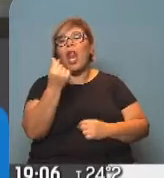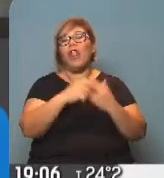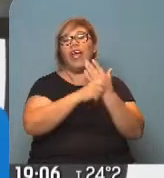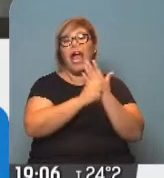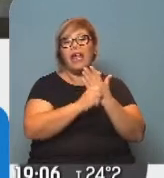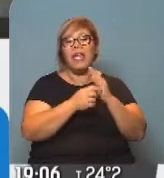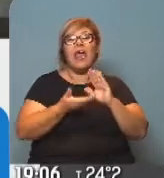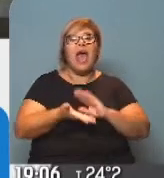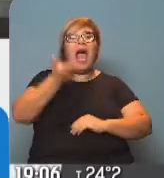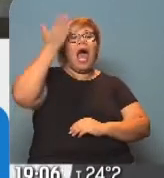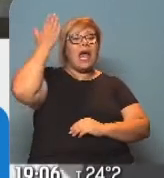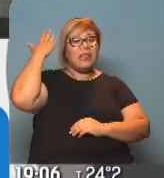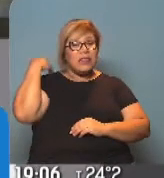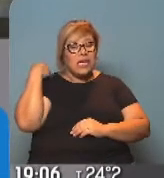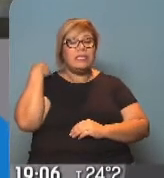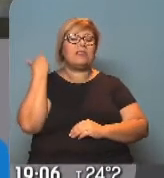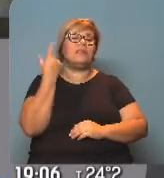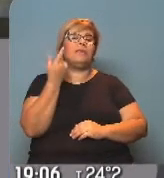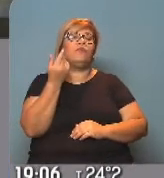a lo que había sido la evolución de los otros precios.